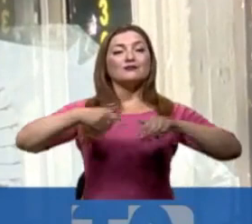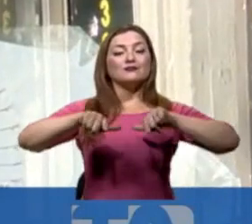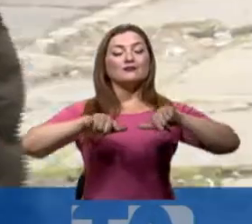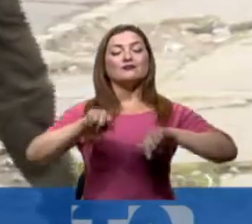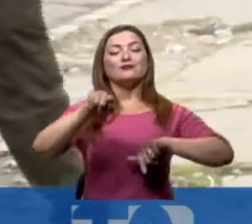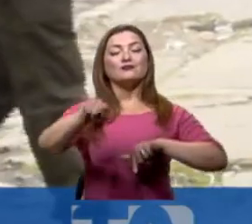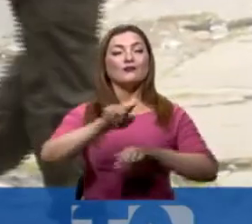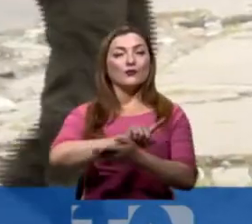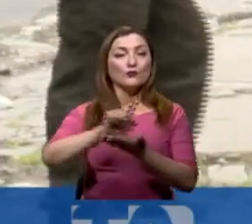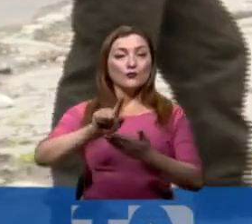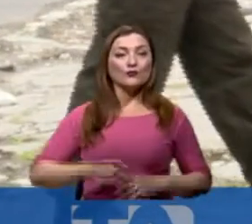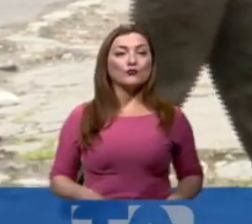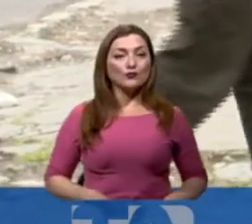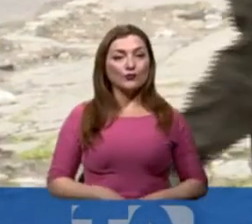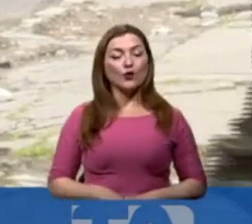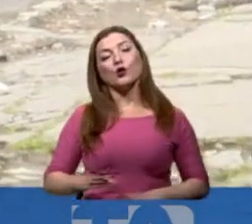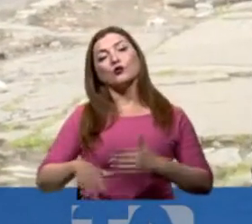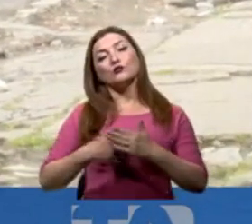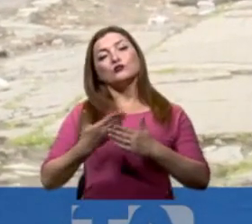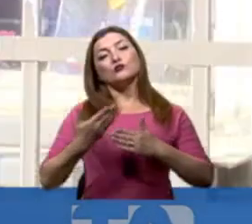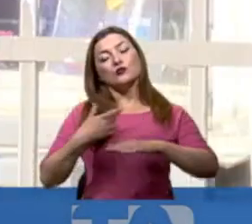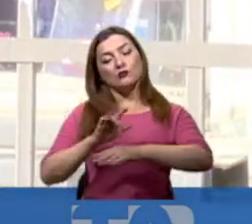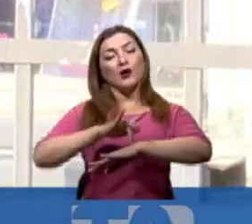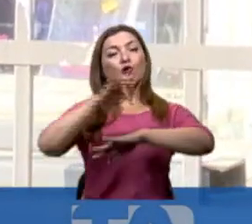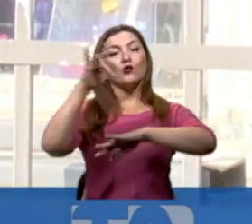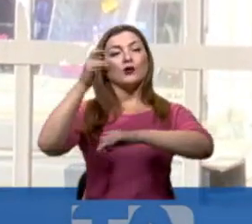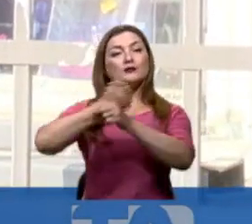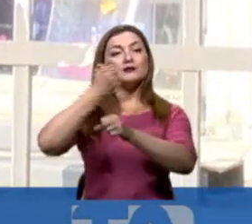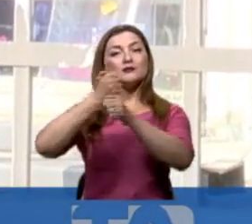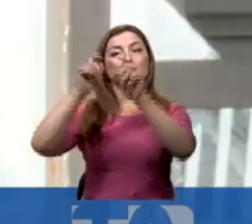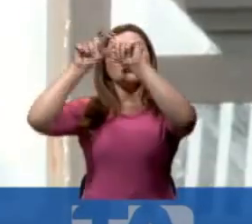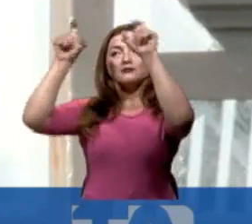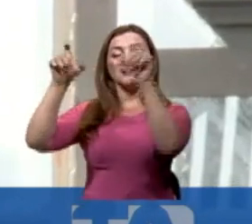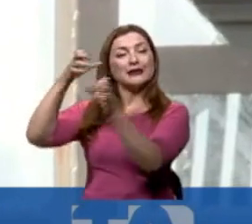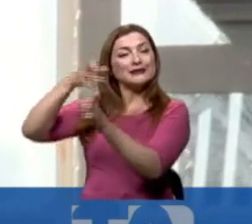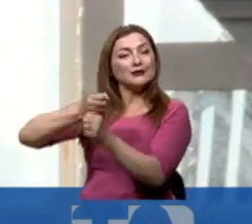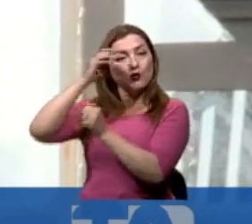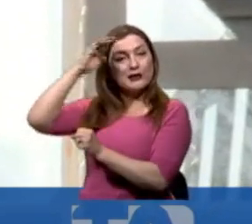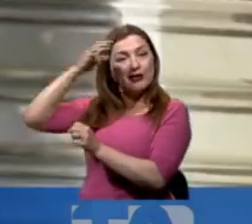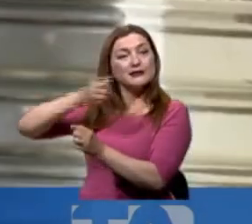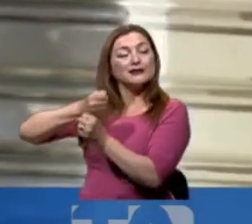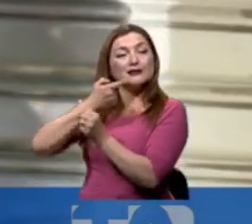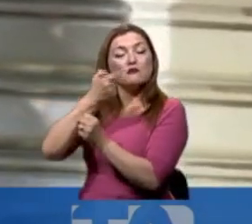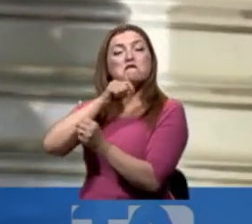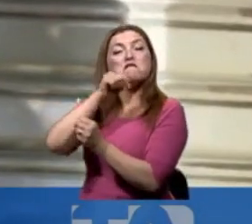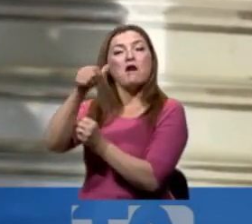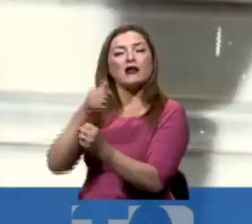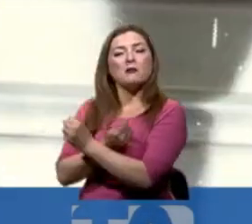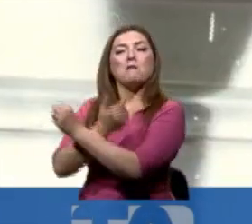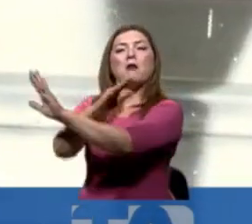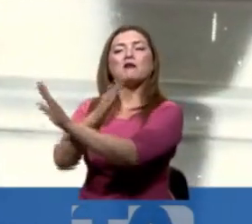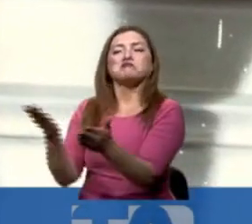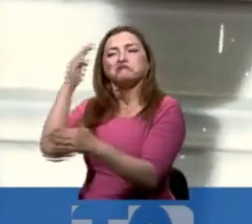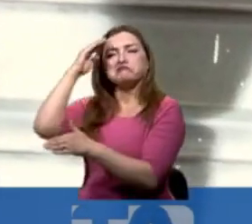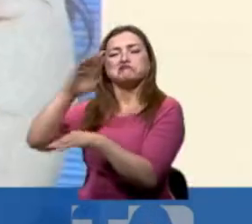se registra en la semana, todos durante la madrugada. Según el trabajador de una empresa de seguridad, esto se debe a que faltan acciones preventivas por